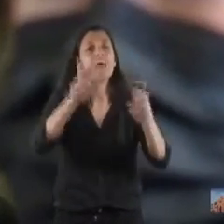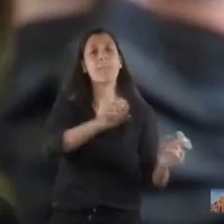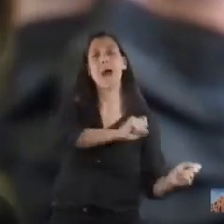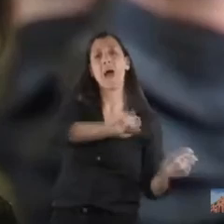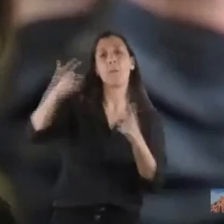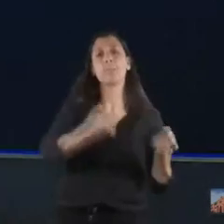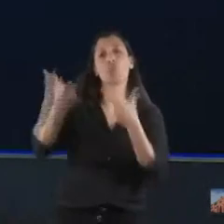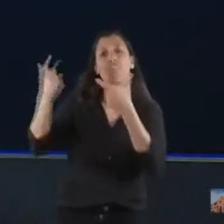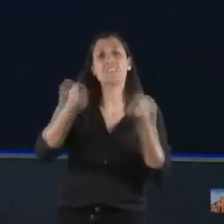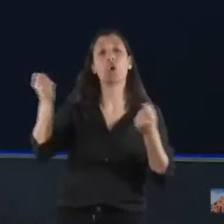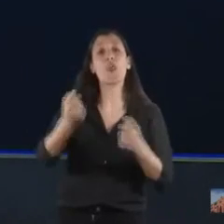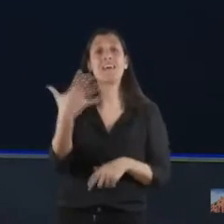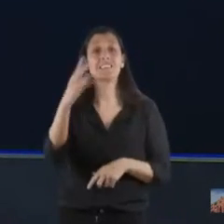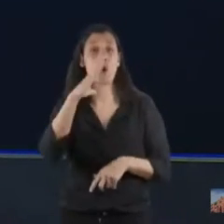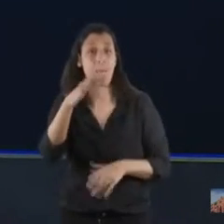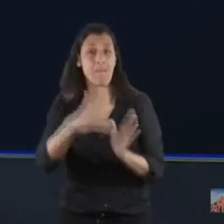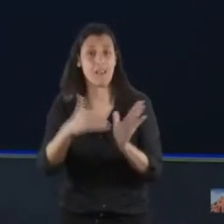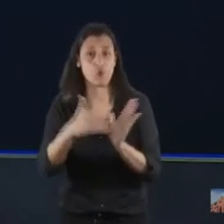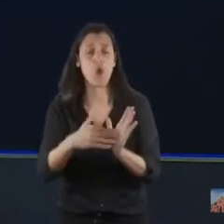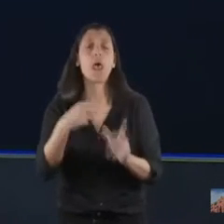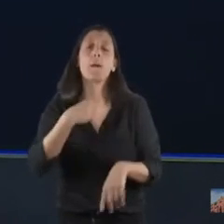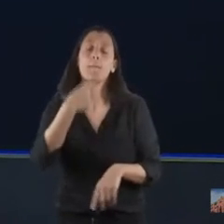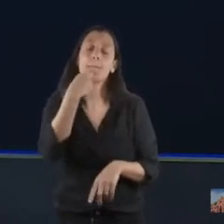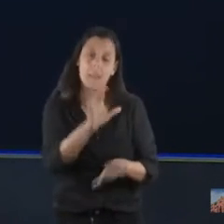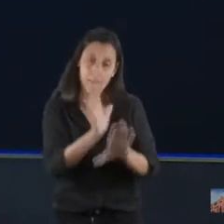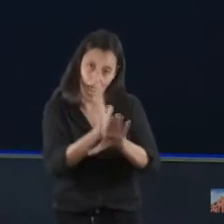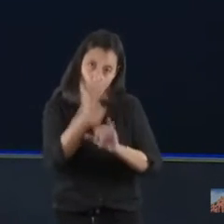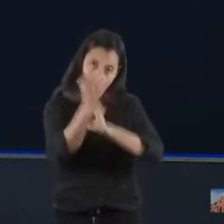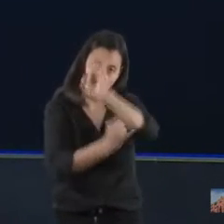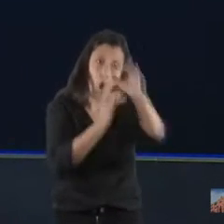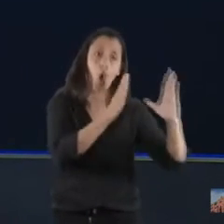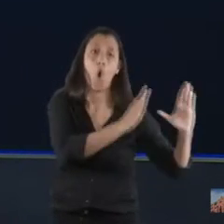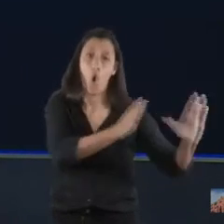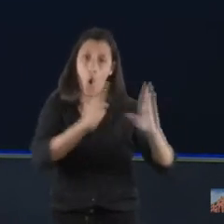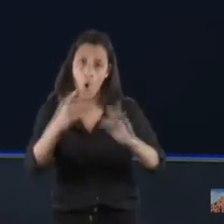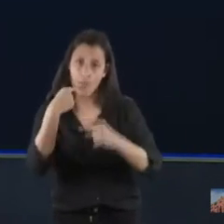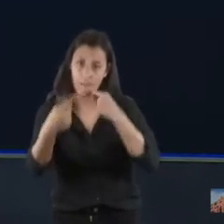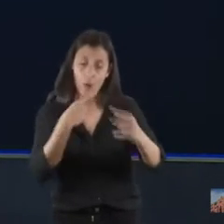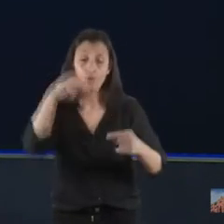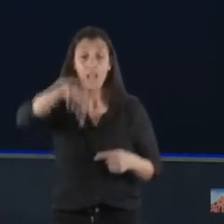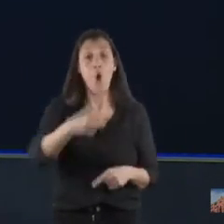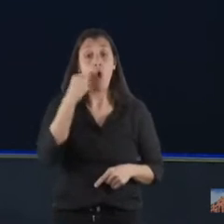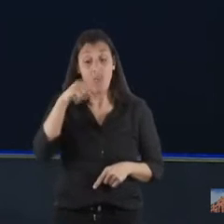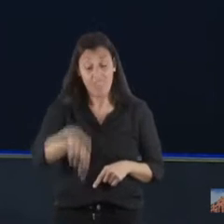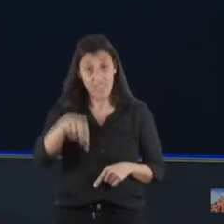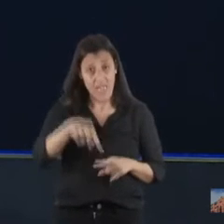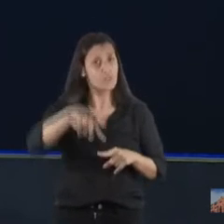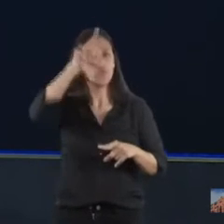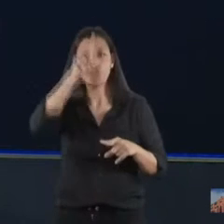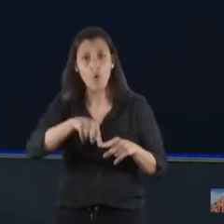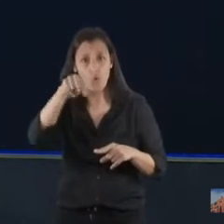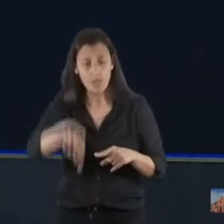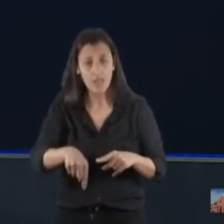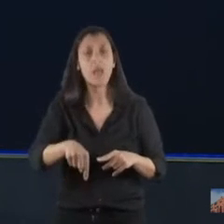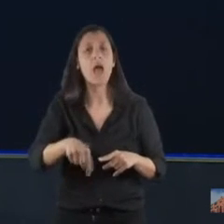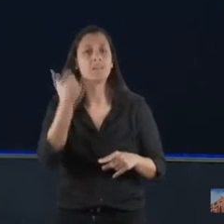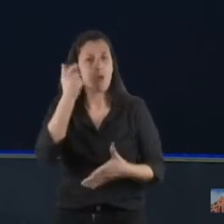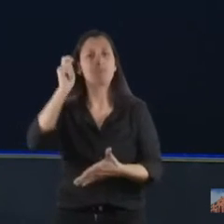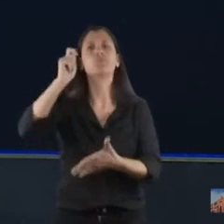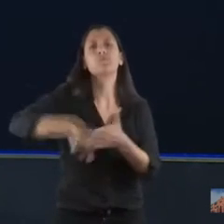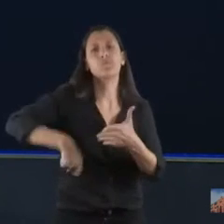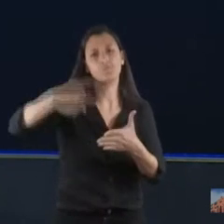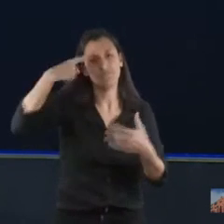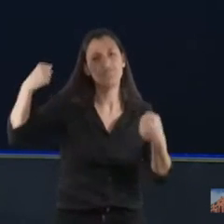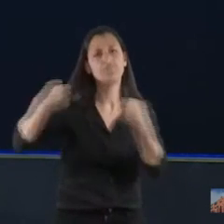5.000 millones voy a arrancar de lo último lo primero nosotros en el día de hoy firmamos un